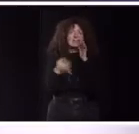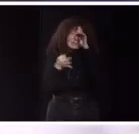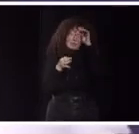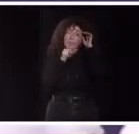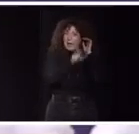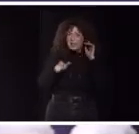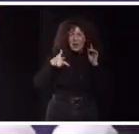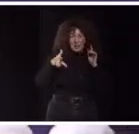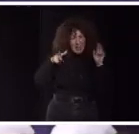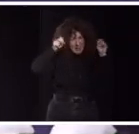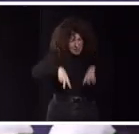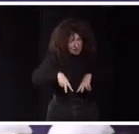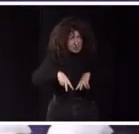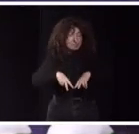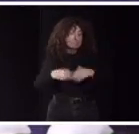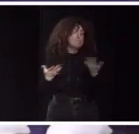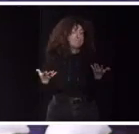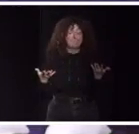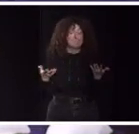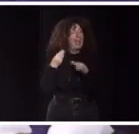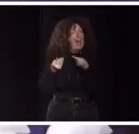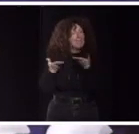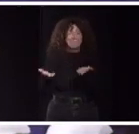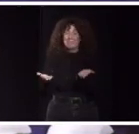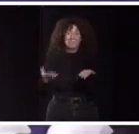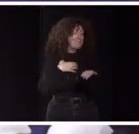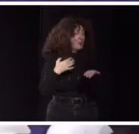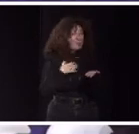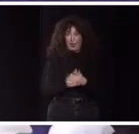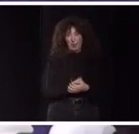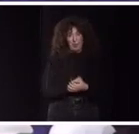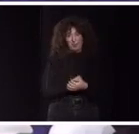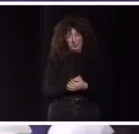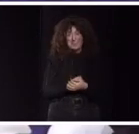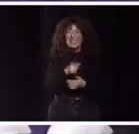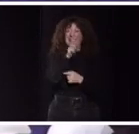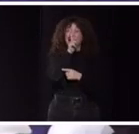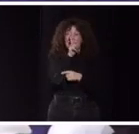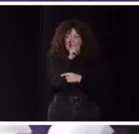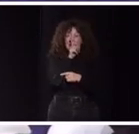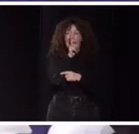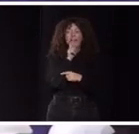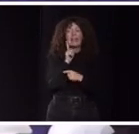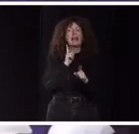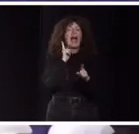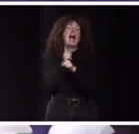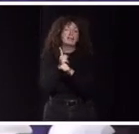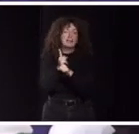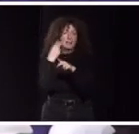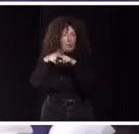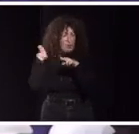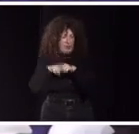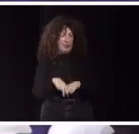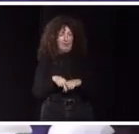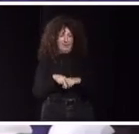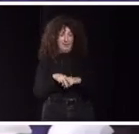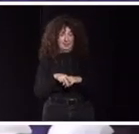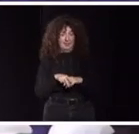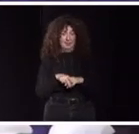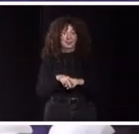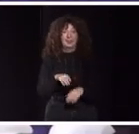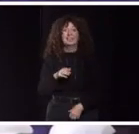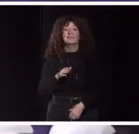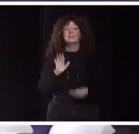no tiene derechos que no podemos hacer nada. El silencio siembra antipolítica. Sin